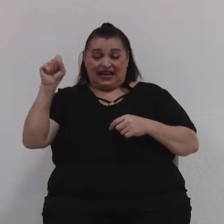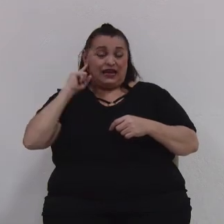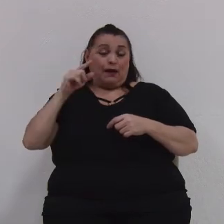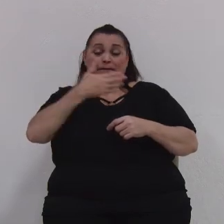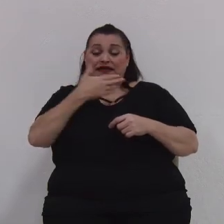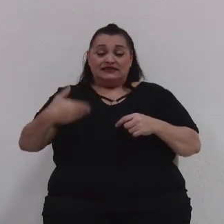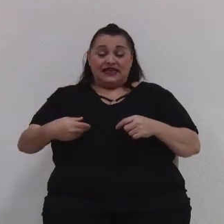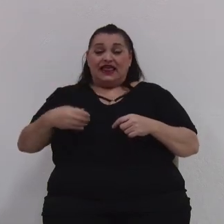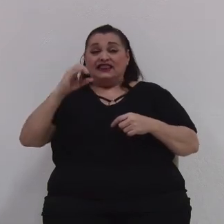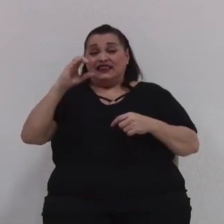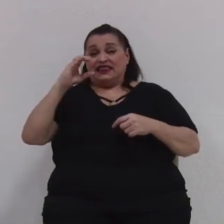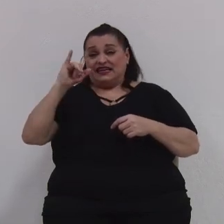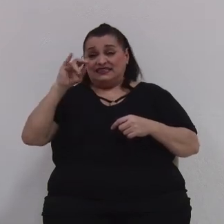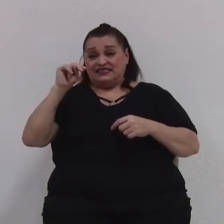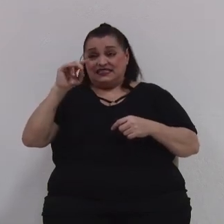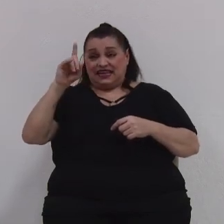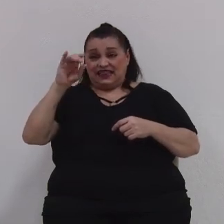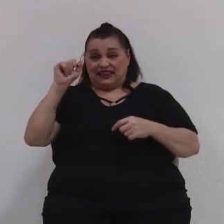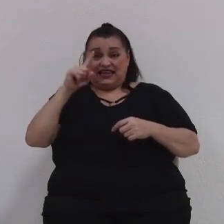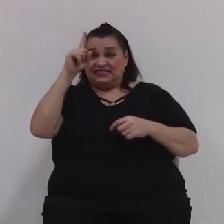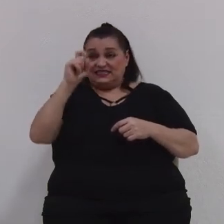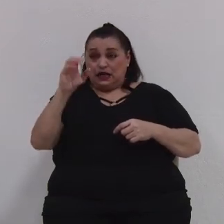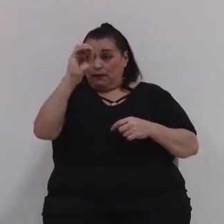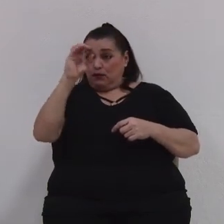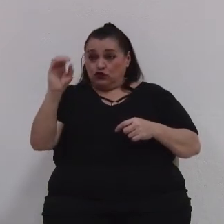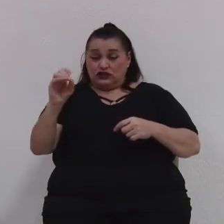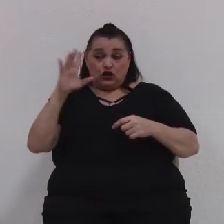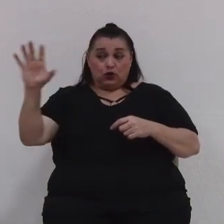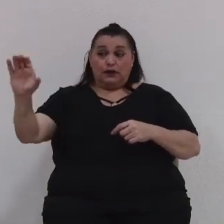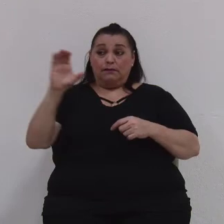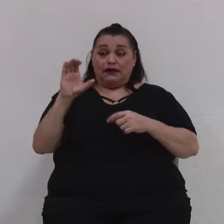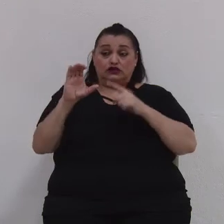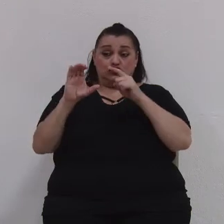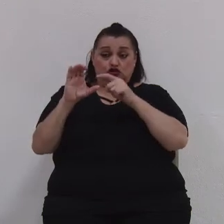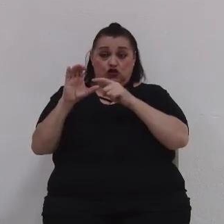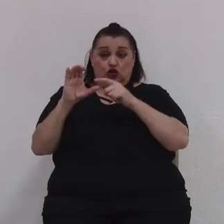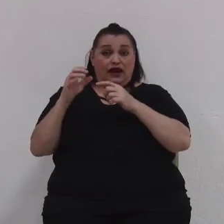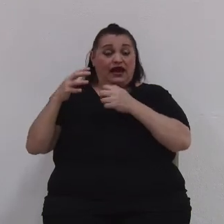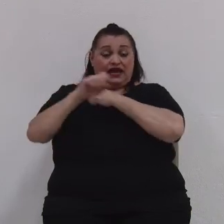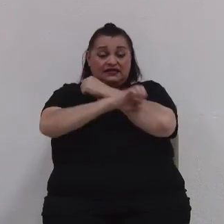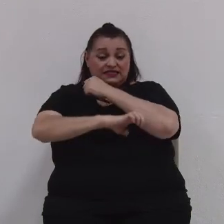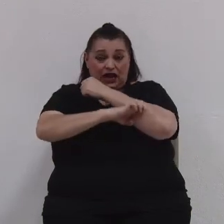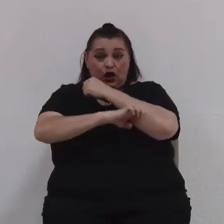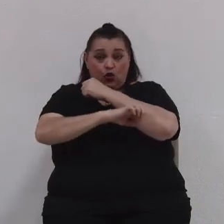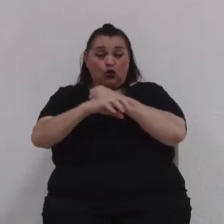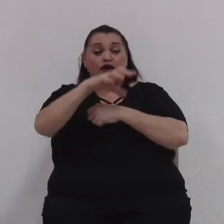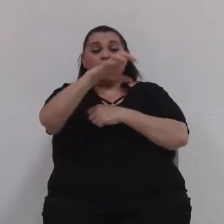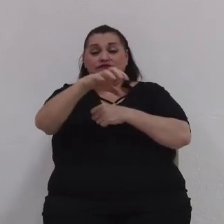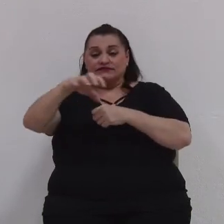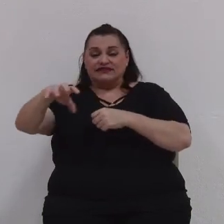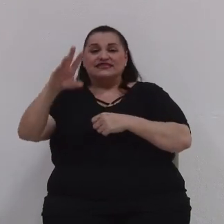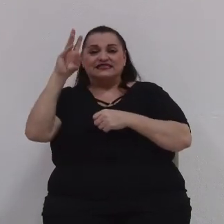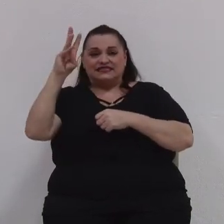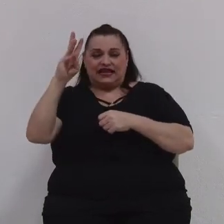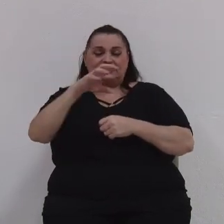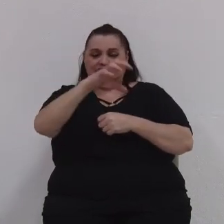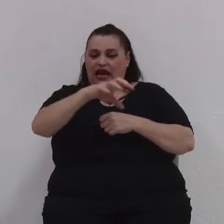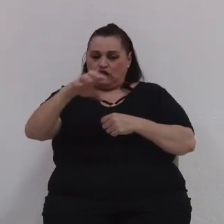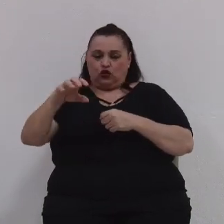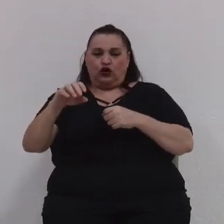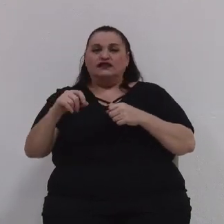no hace mucho, el 100% de la inversión extranjera directa se ubica en 6 cantones del gran